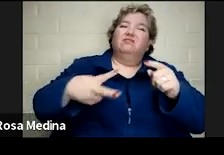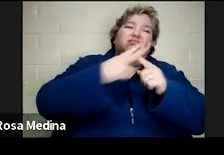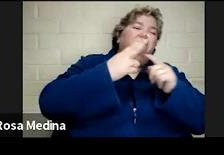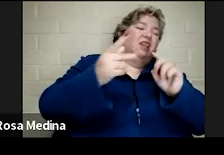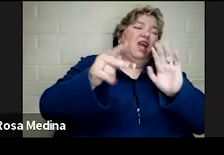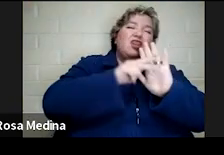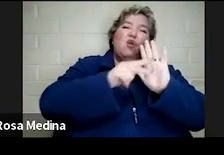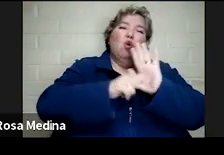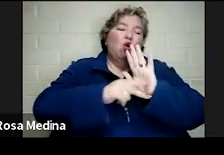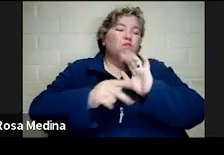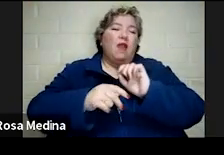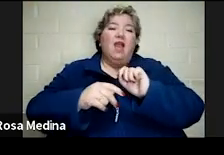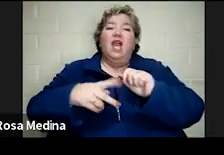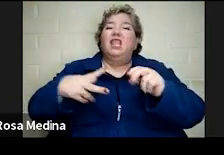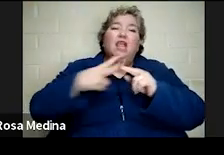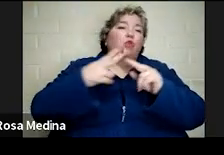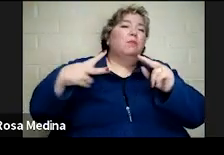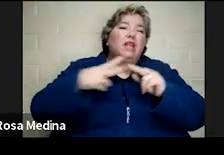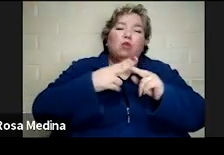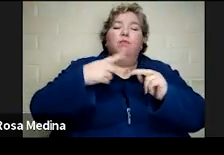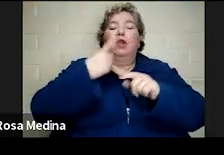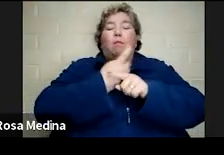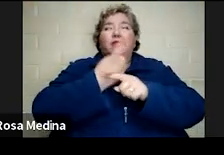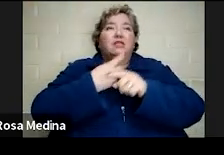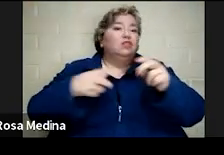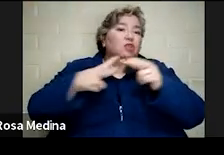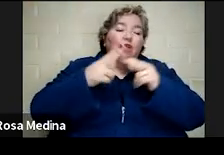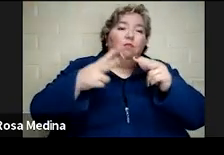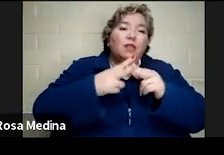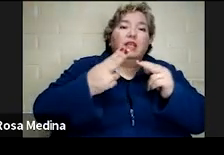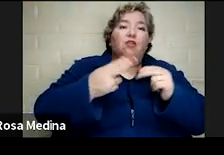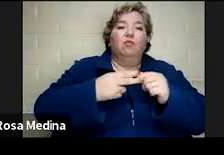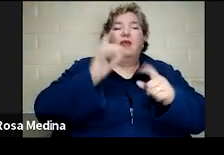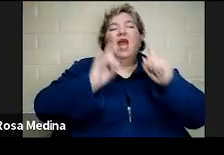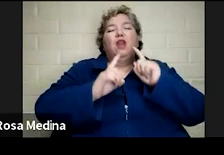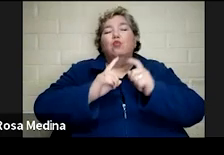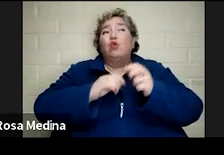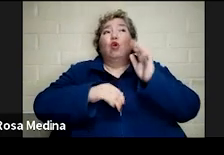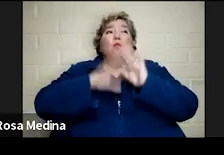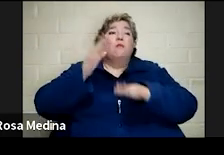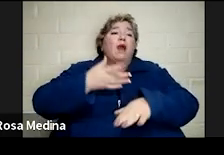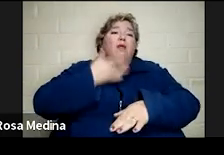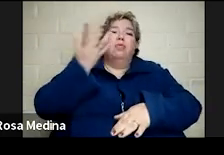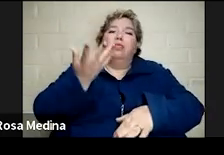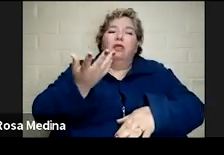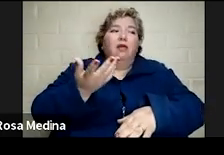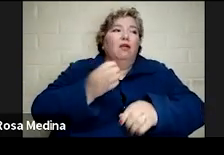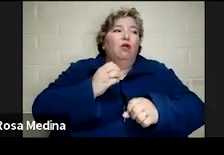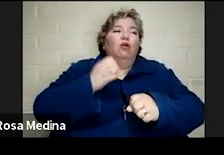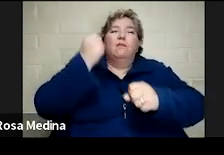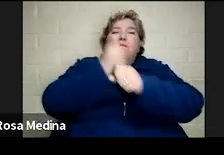compañeros y en general sufren accidentes. Muchas veces hay como niños que son más torpes o se pegan